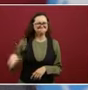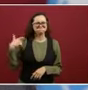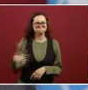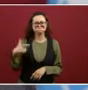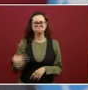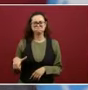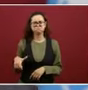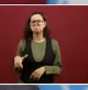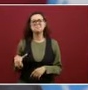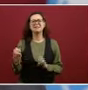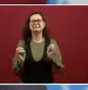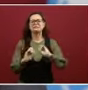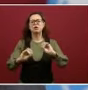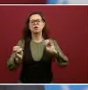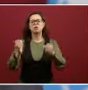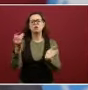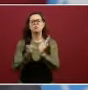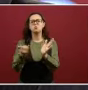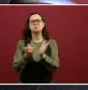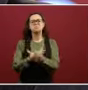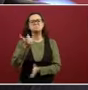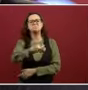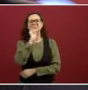en algunos casos no pagaban impuestos,